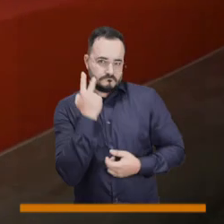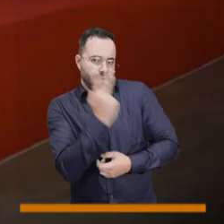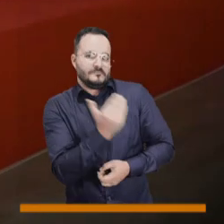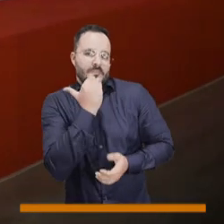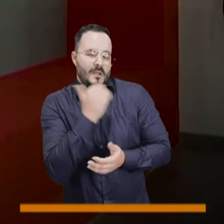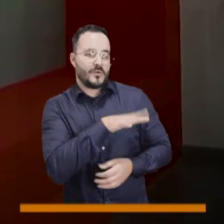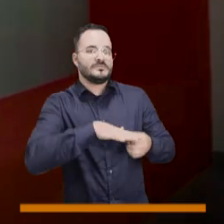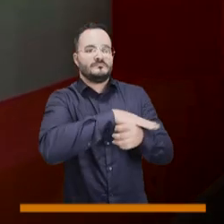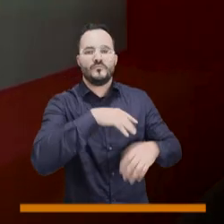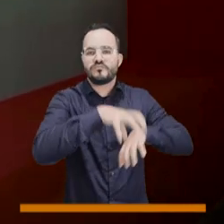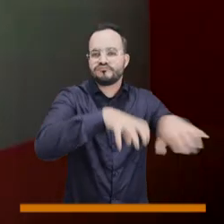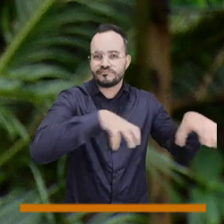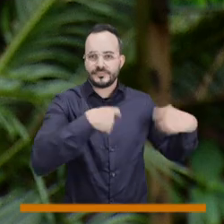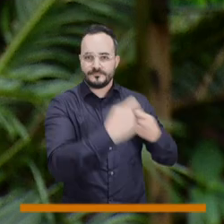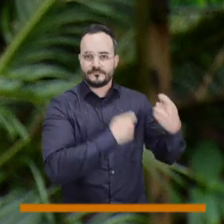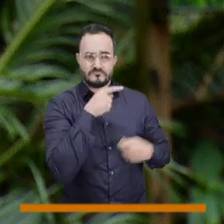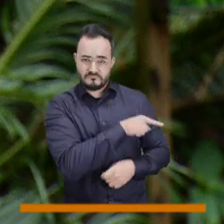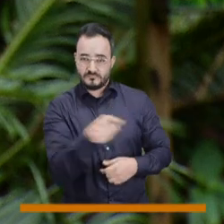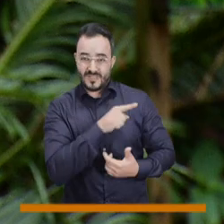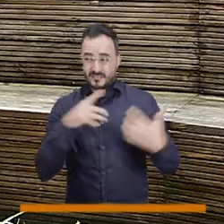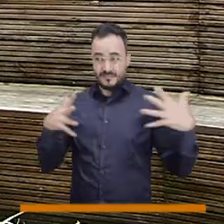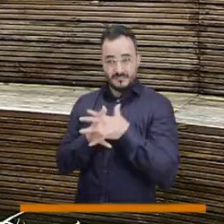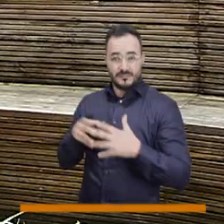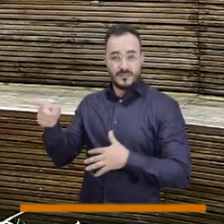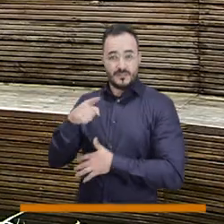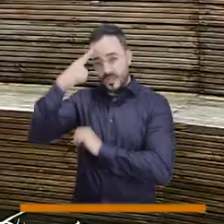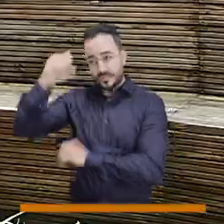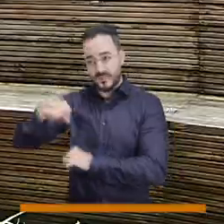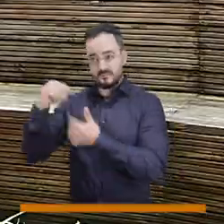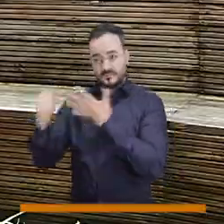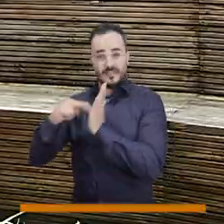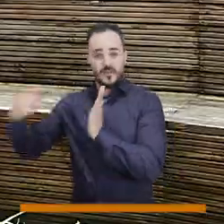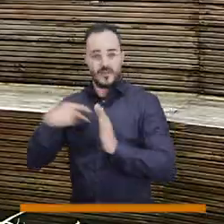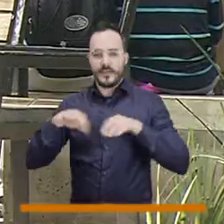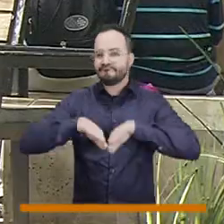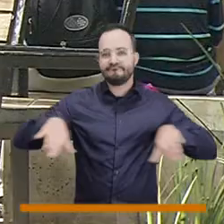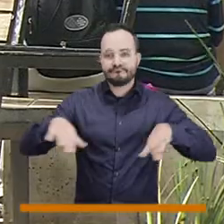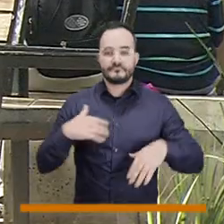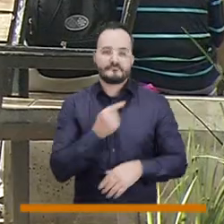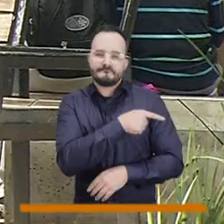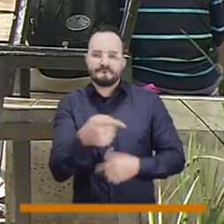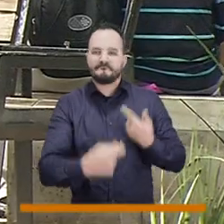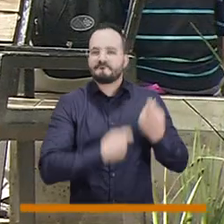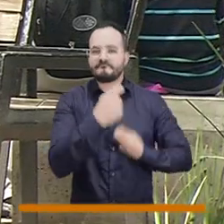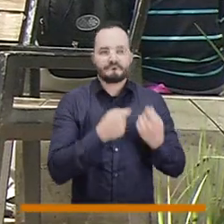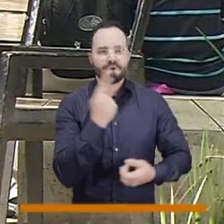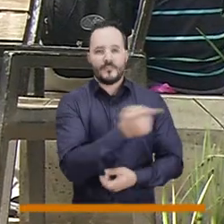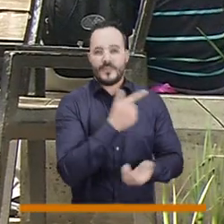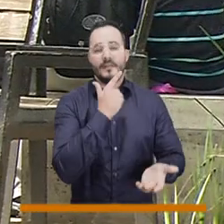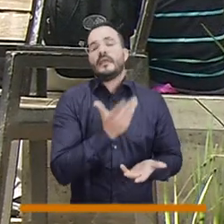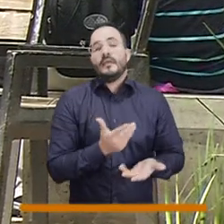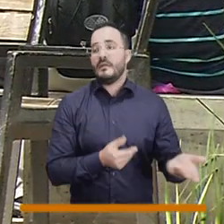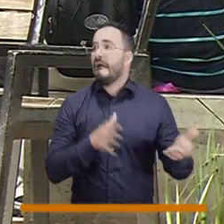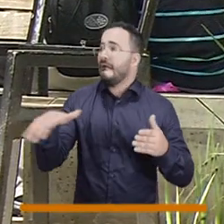ejemplo, el comercio está por un lado, el comercio no se integra con las capacidades de la institucionalidad, el comercio simplemente lo que